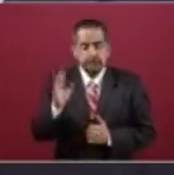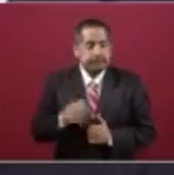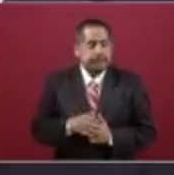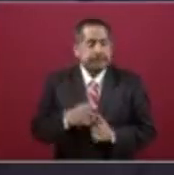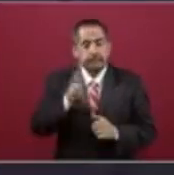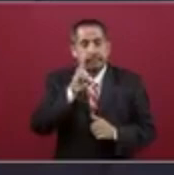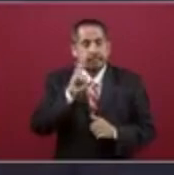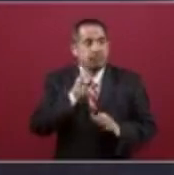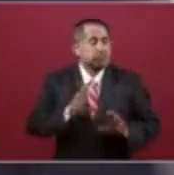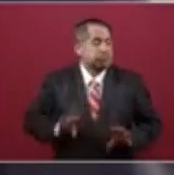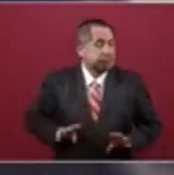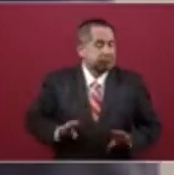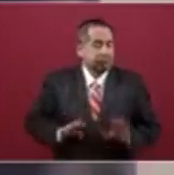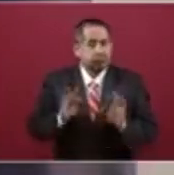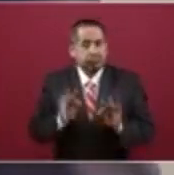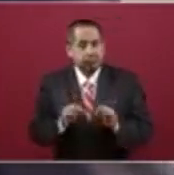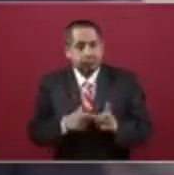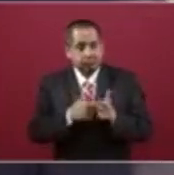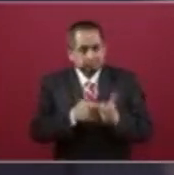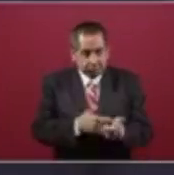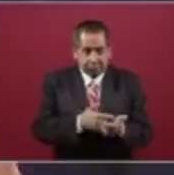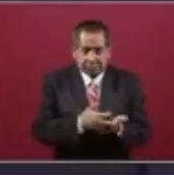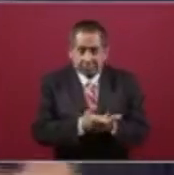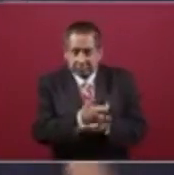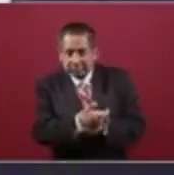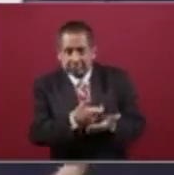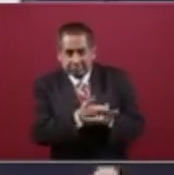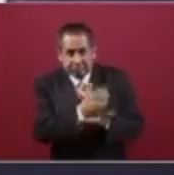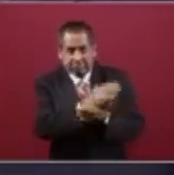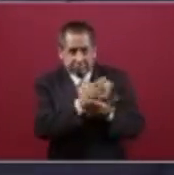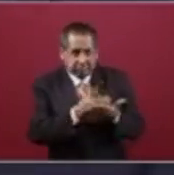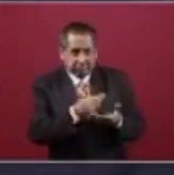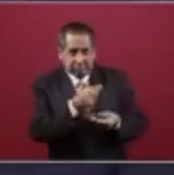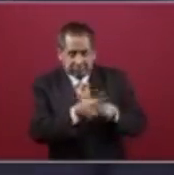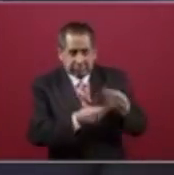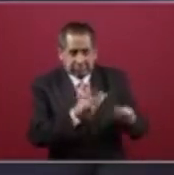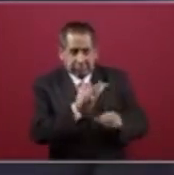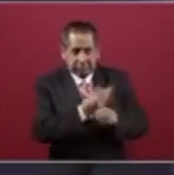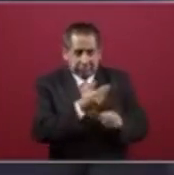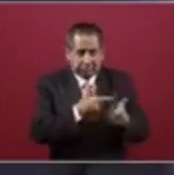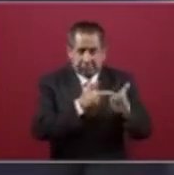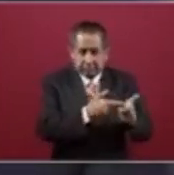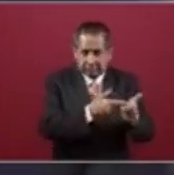conviene seguir con estas obras